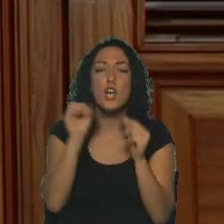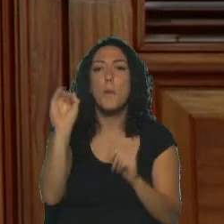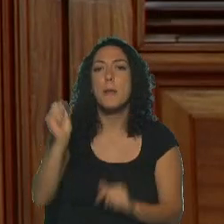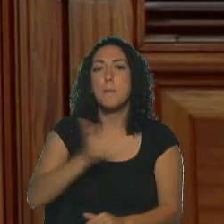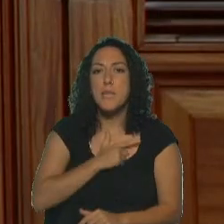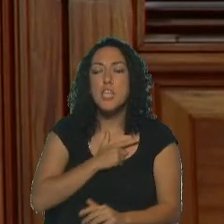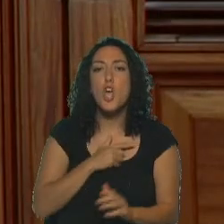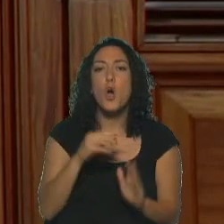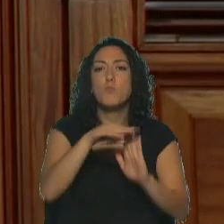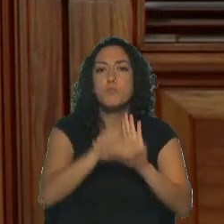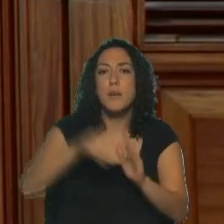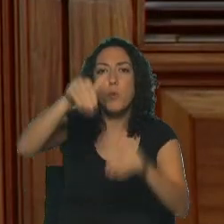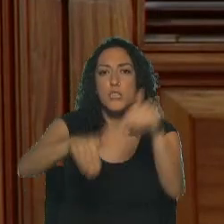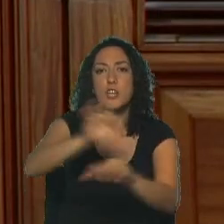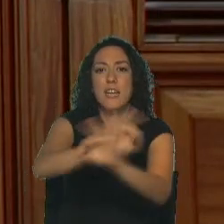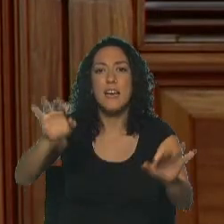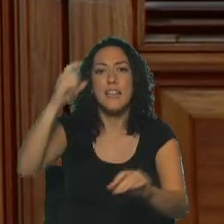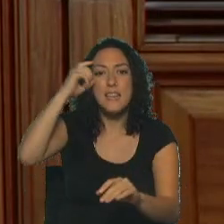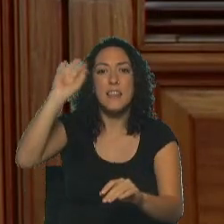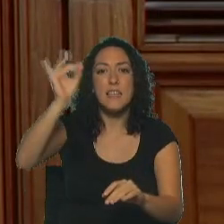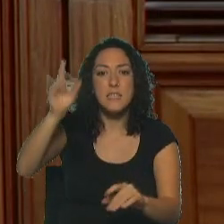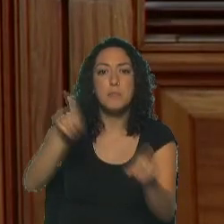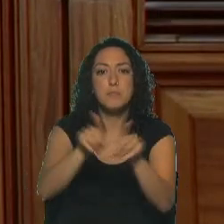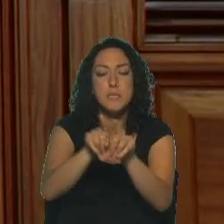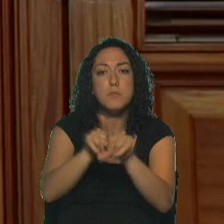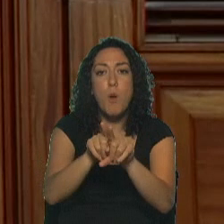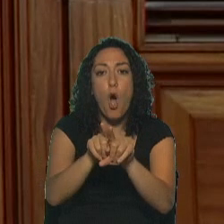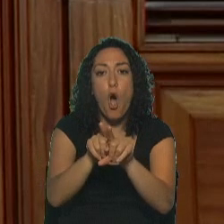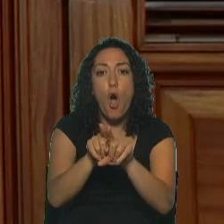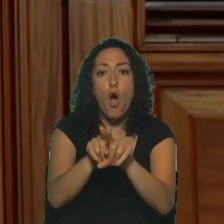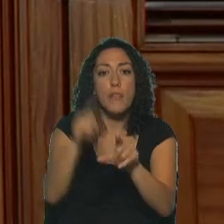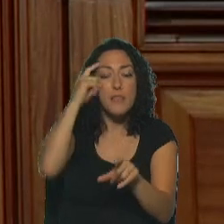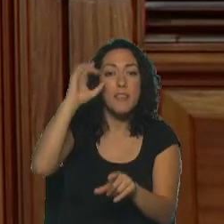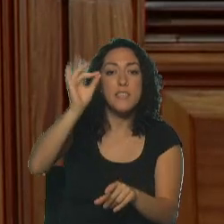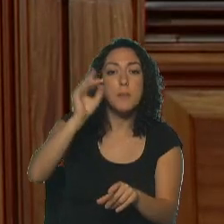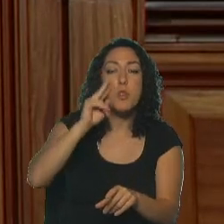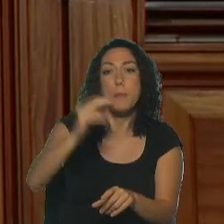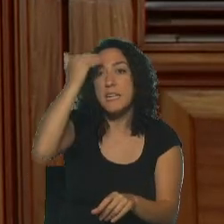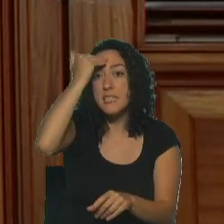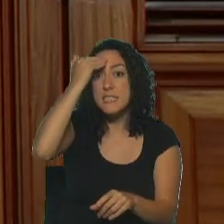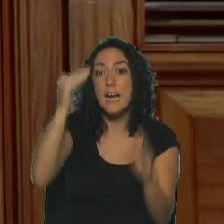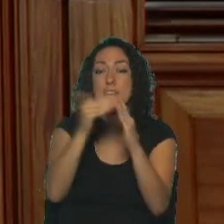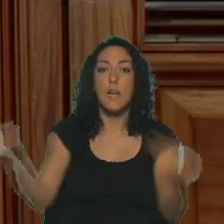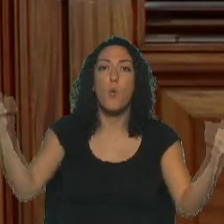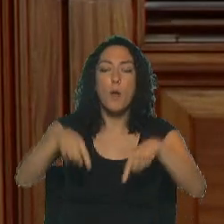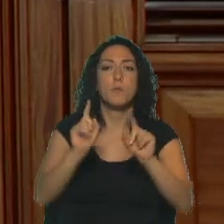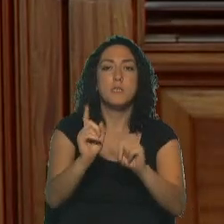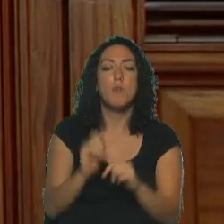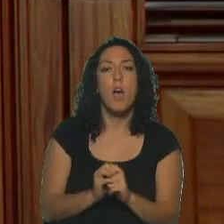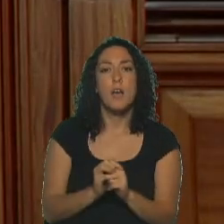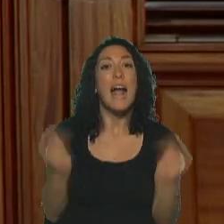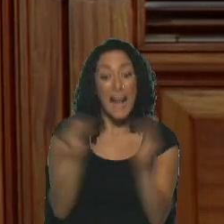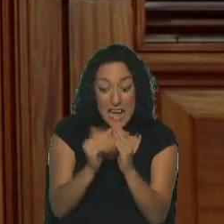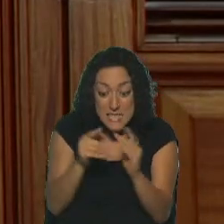ninguna boleta. Termino el 10 de diciembre y me vuelvo como me volví el 10 de diciembre del 2015 a mi casa, a la misma